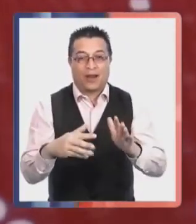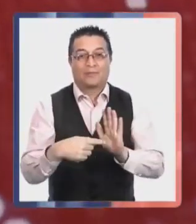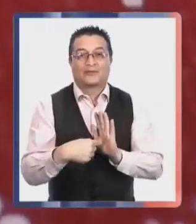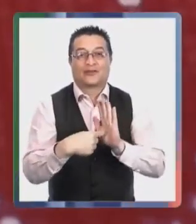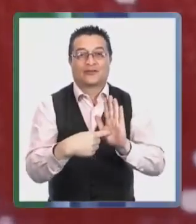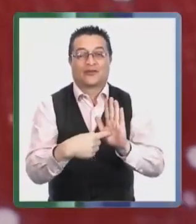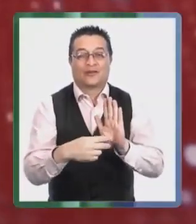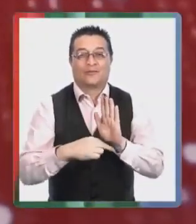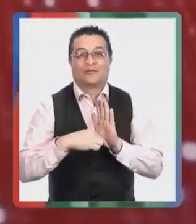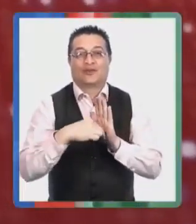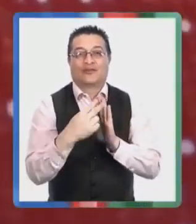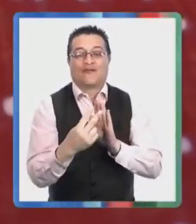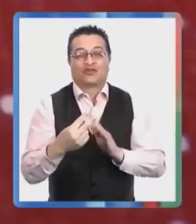presento un portal